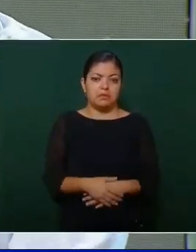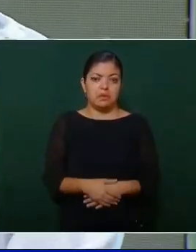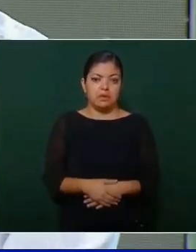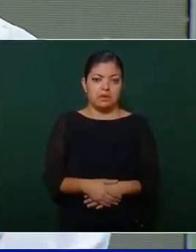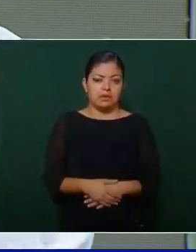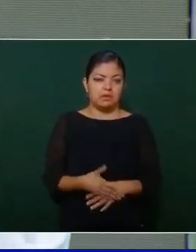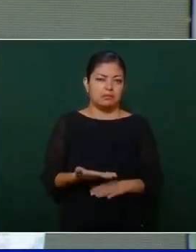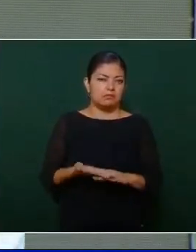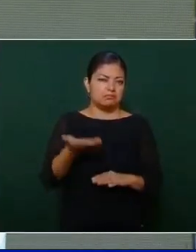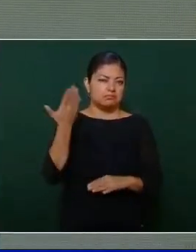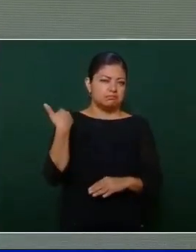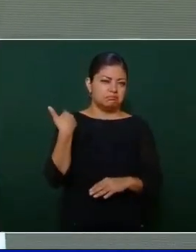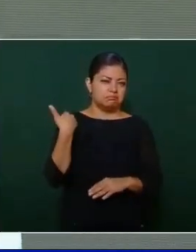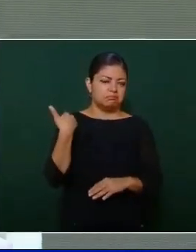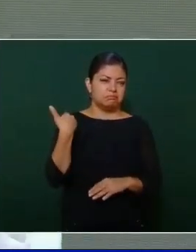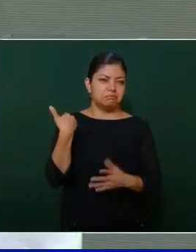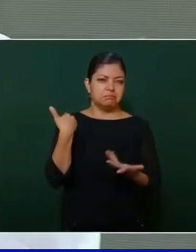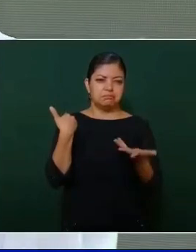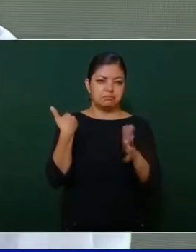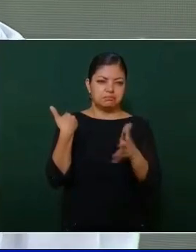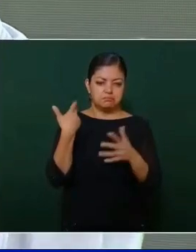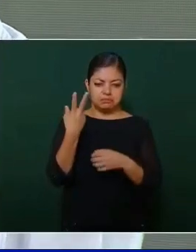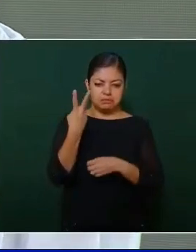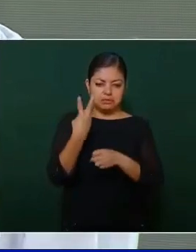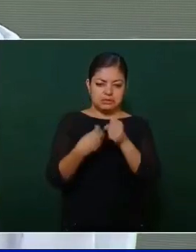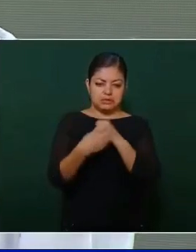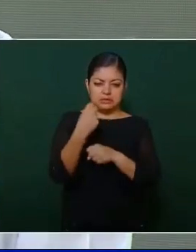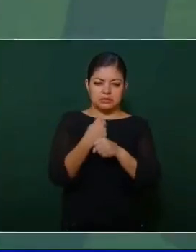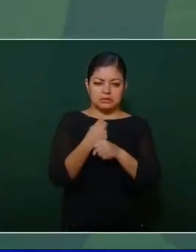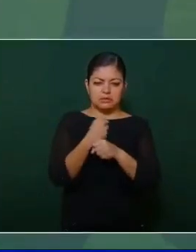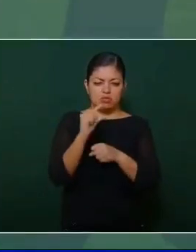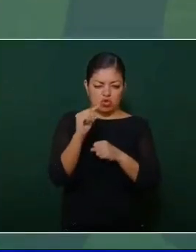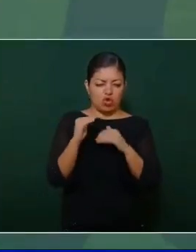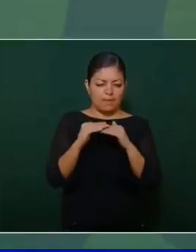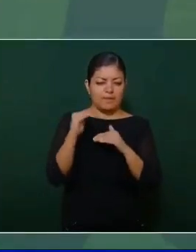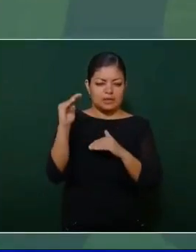Hace como 3 años más,